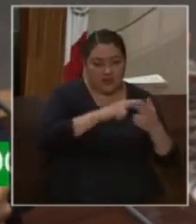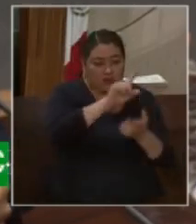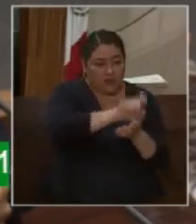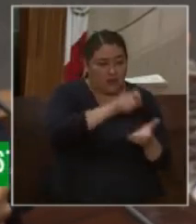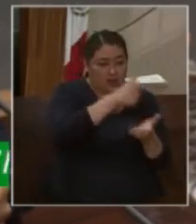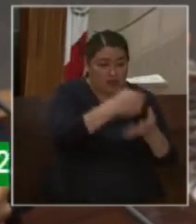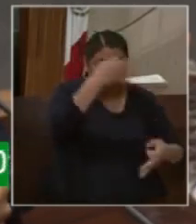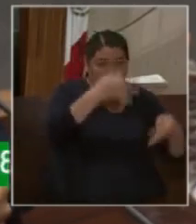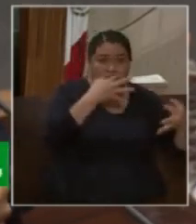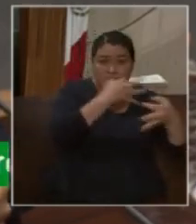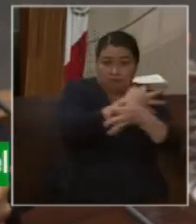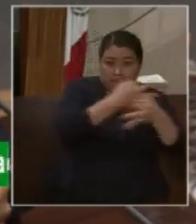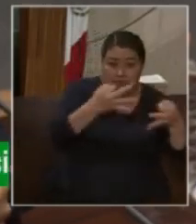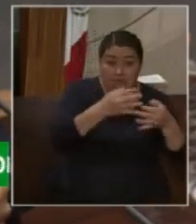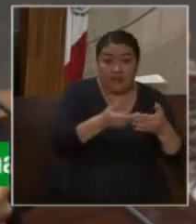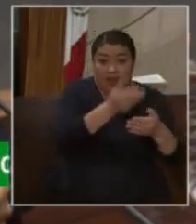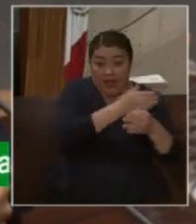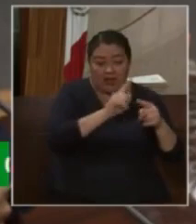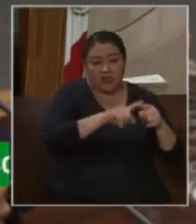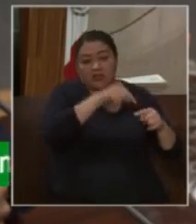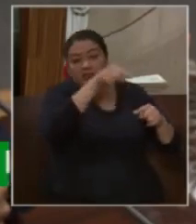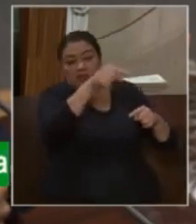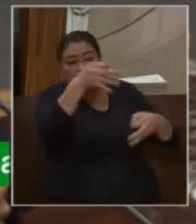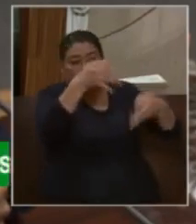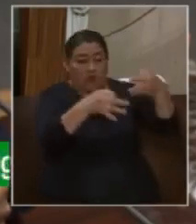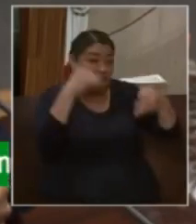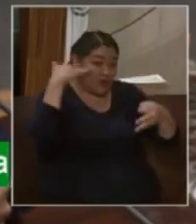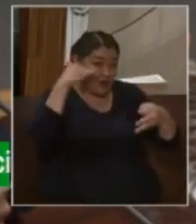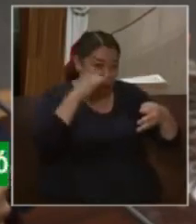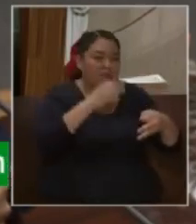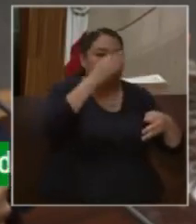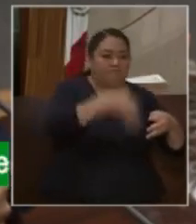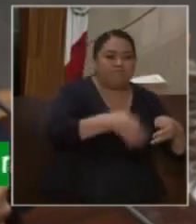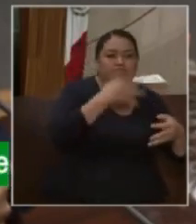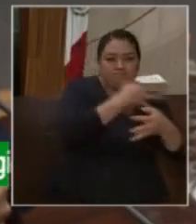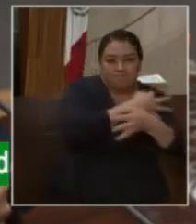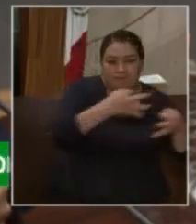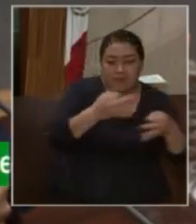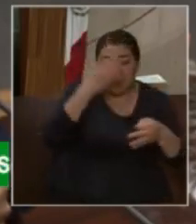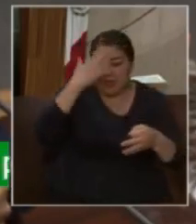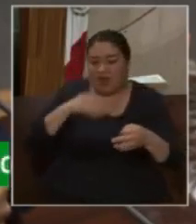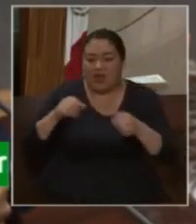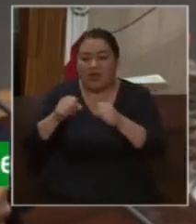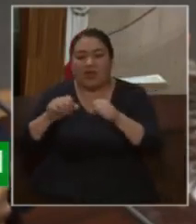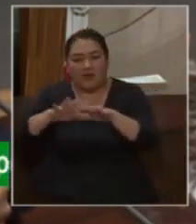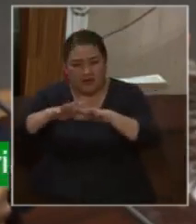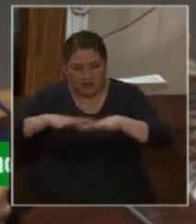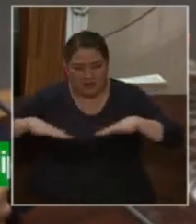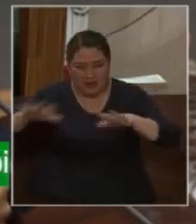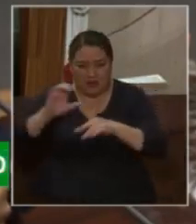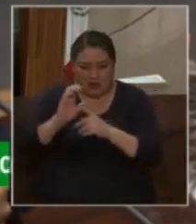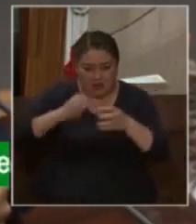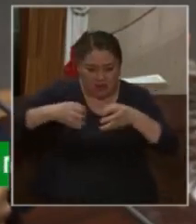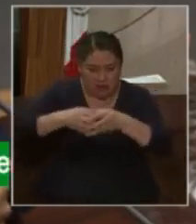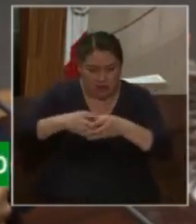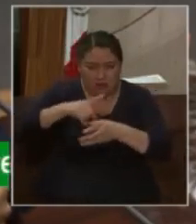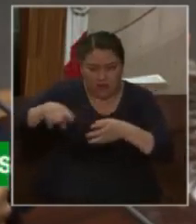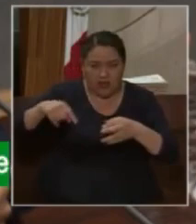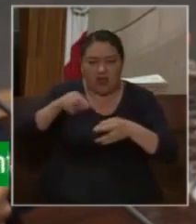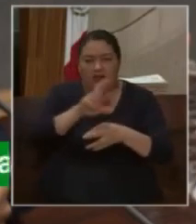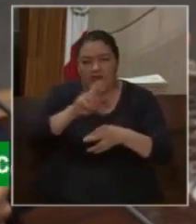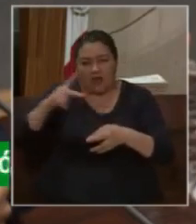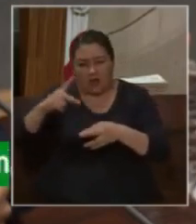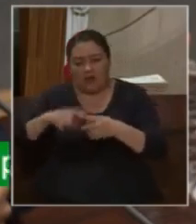la diversa emitida por el Tribunal Electoral de Yucatán, que confirmó la asignación de regidores de representación proporcional en los municipios de